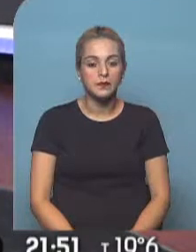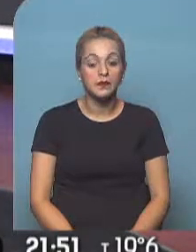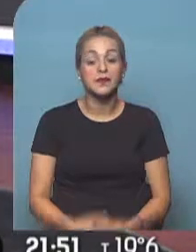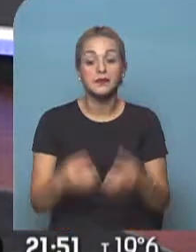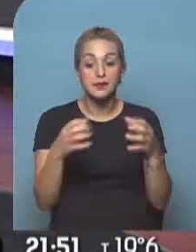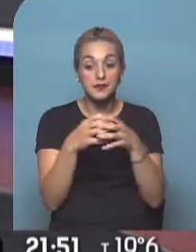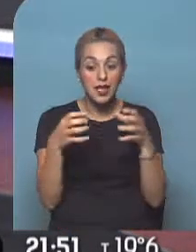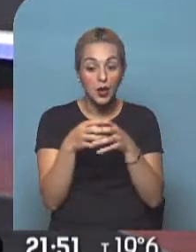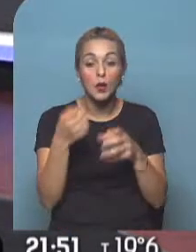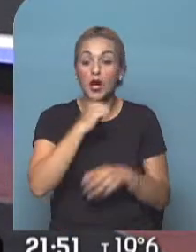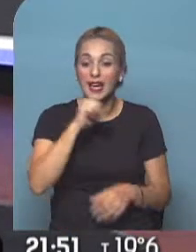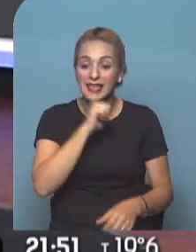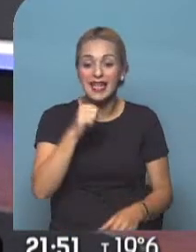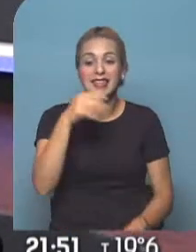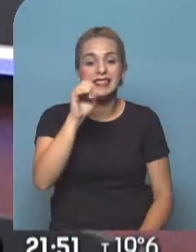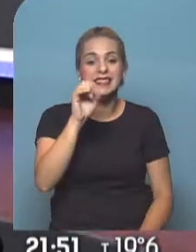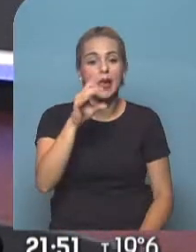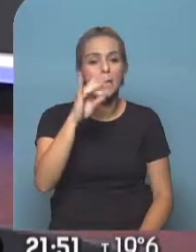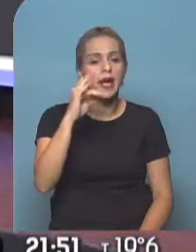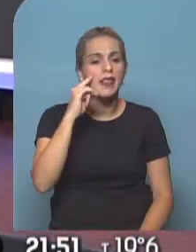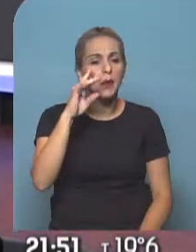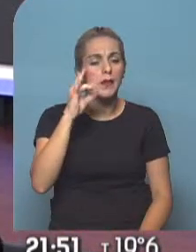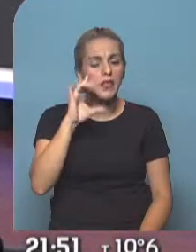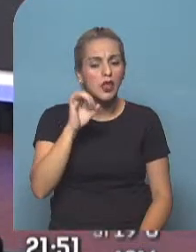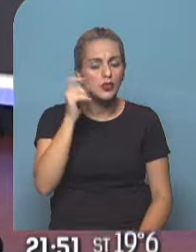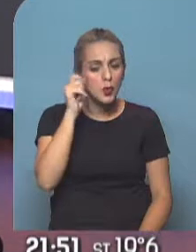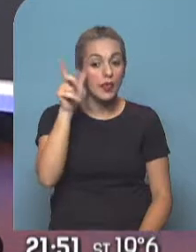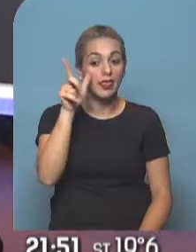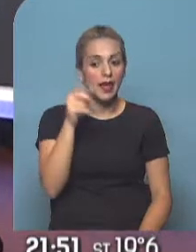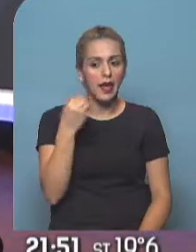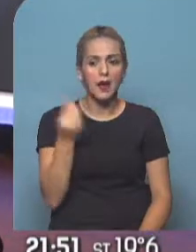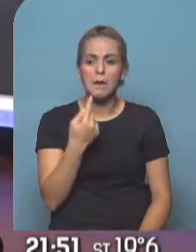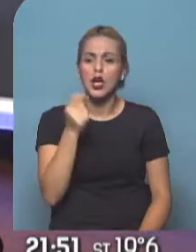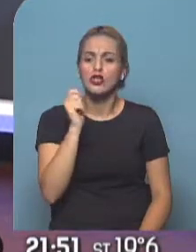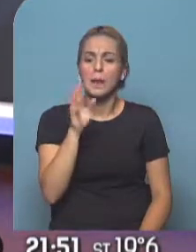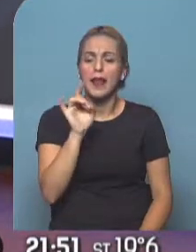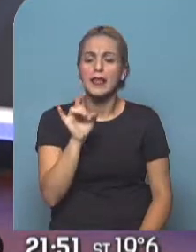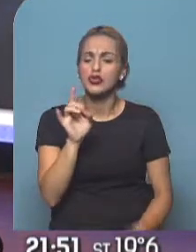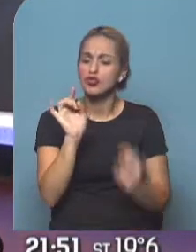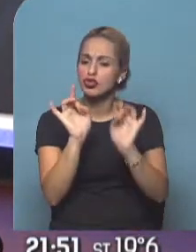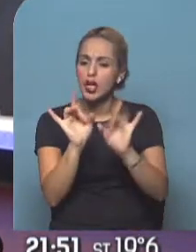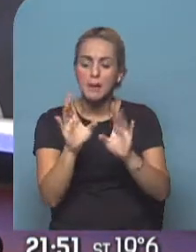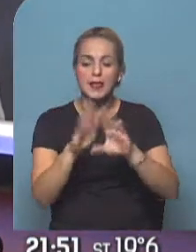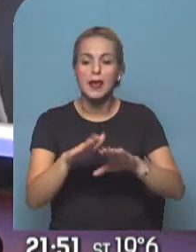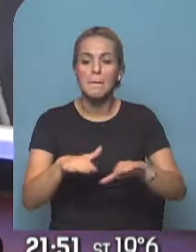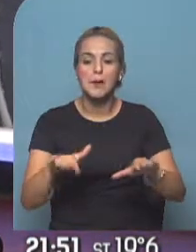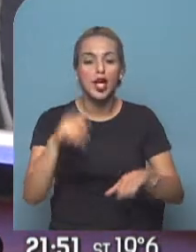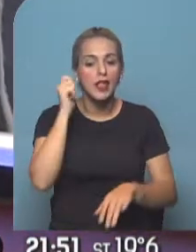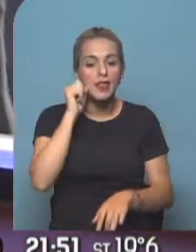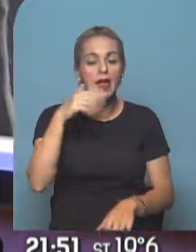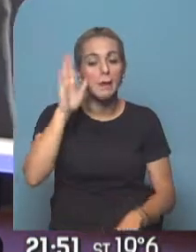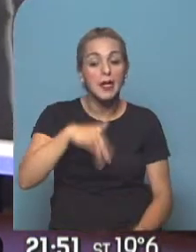La banda Divididos tuvo una genial y muy original idea: hacer un recital, pero solo para menores de edad. Sí, para el público menor de 18